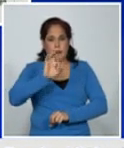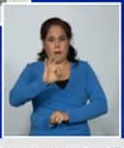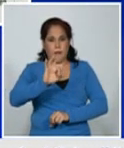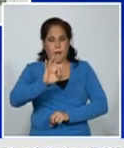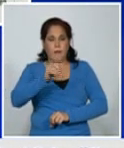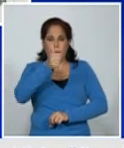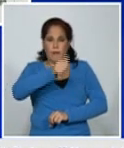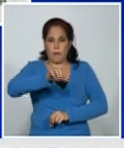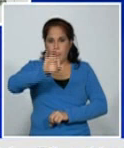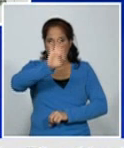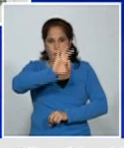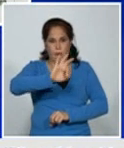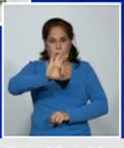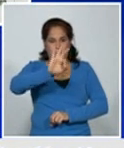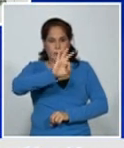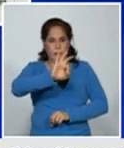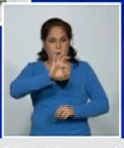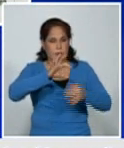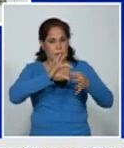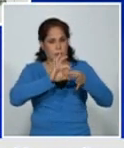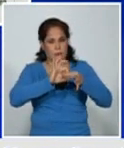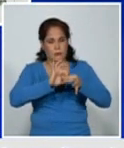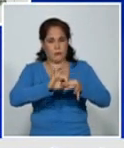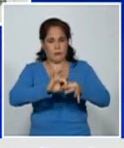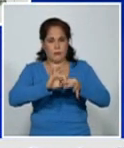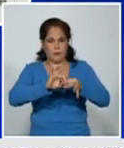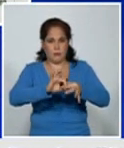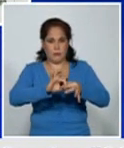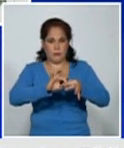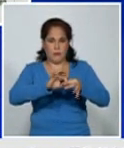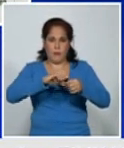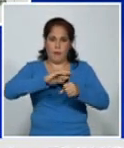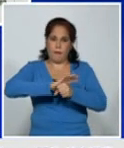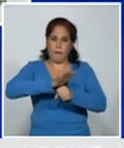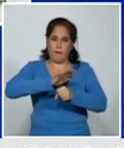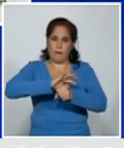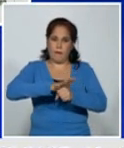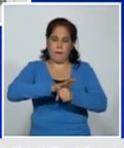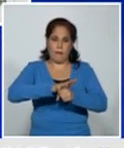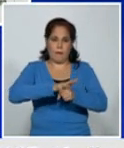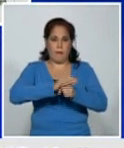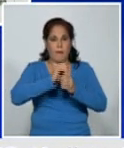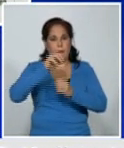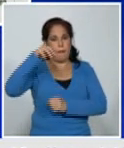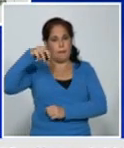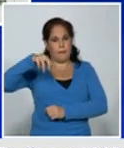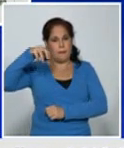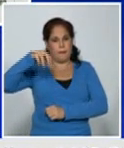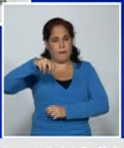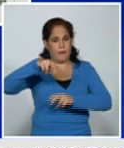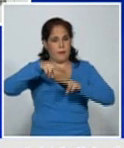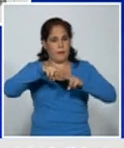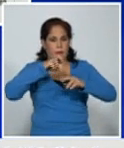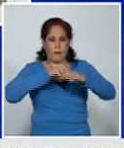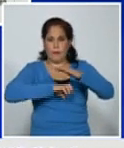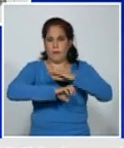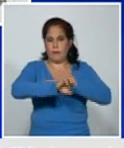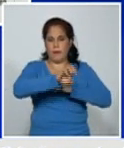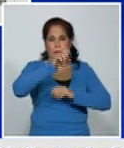10 de octubre, Guanabacoa, Arroyo Naranjo, Marianao, Habana del Este y La